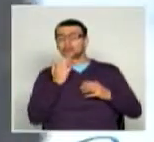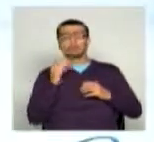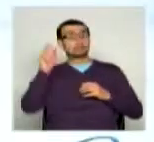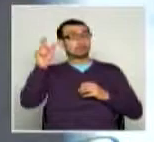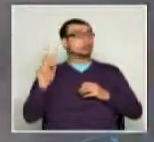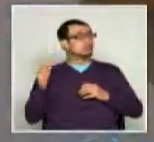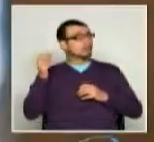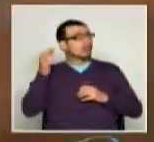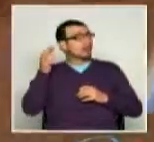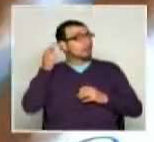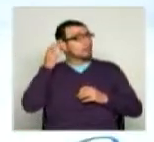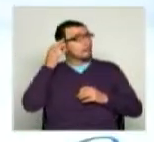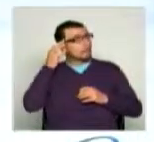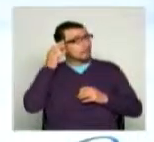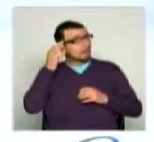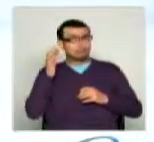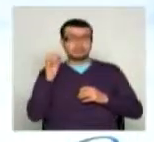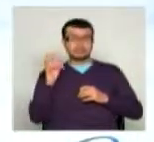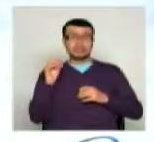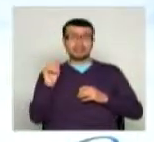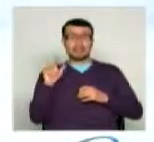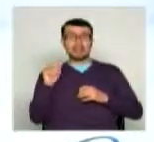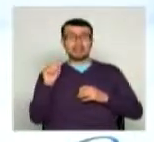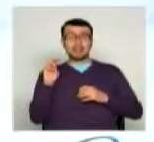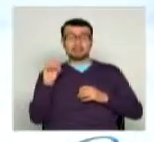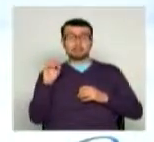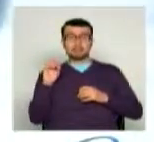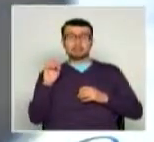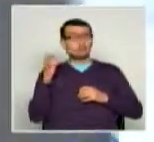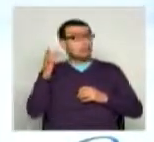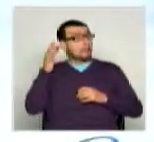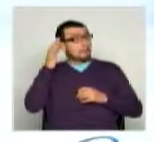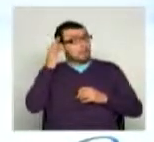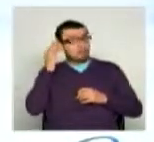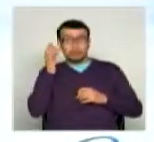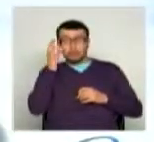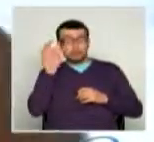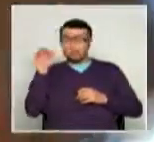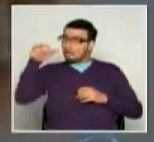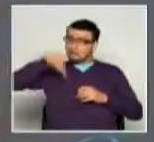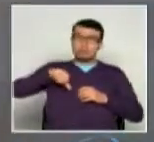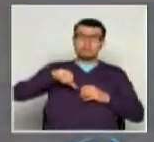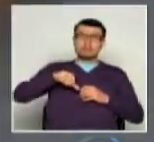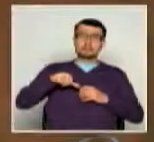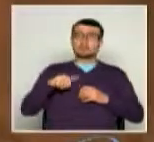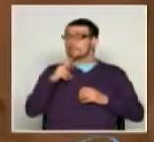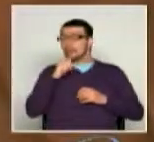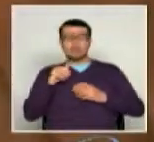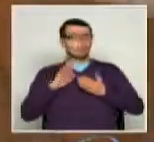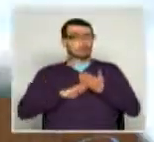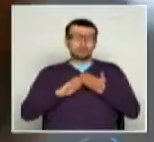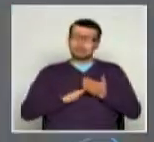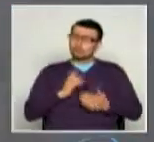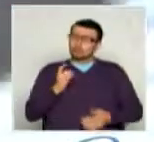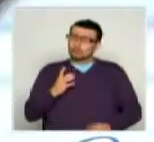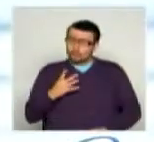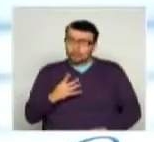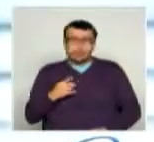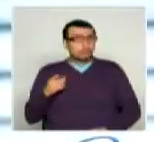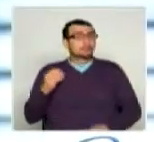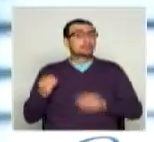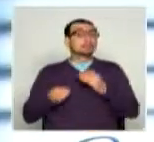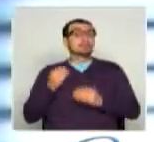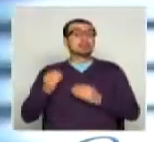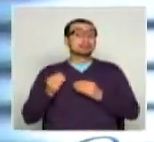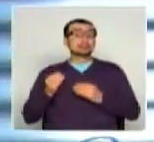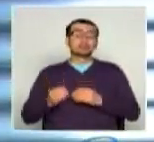un balincito en el tálamo, y hay 3 fases de tálamo, y le ponen en el que no es. Entonces, en vez de modularle el dolor, le va a hacer que ese